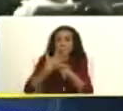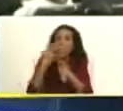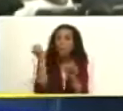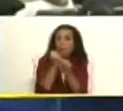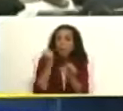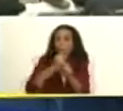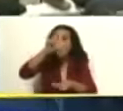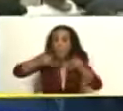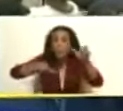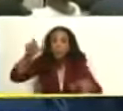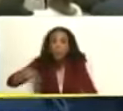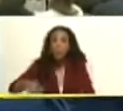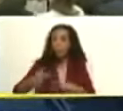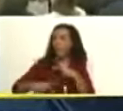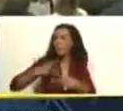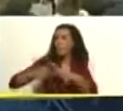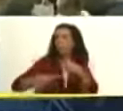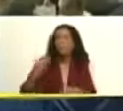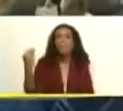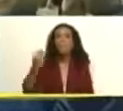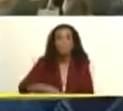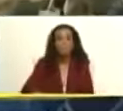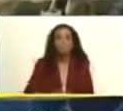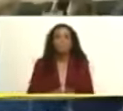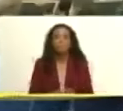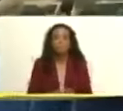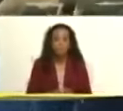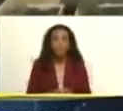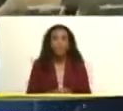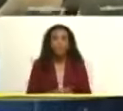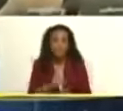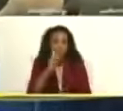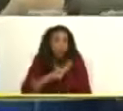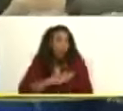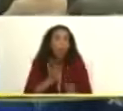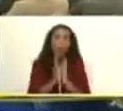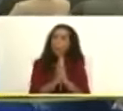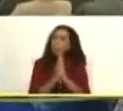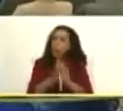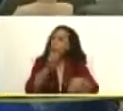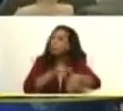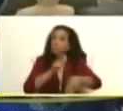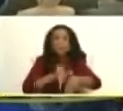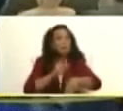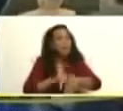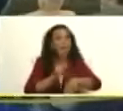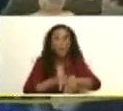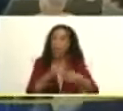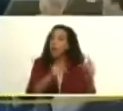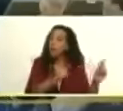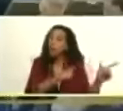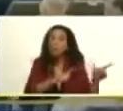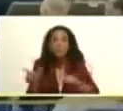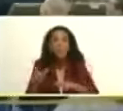trabajo y de productividad. Eso yo lo quiero a más tardar